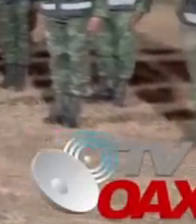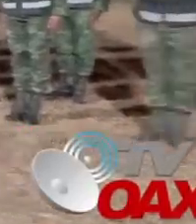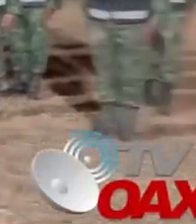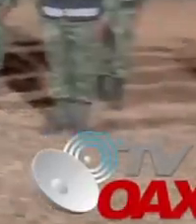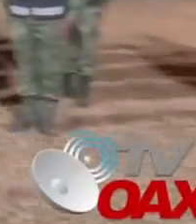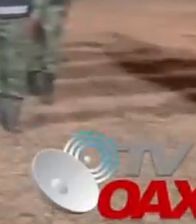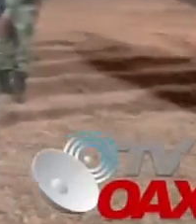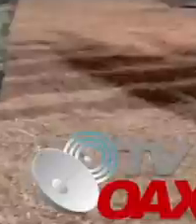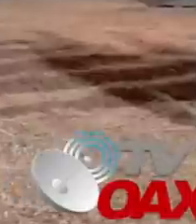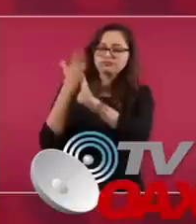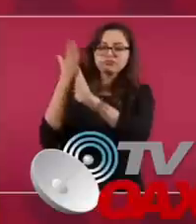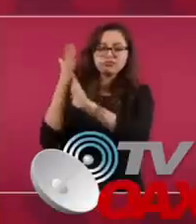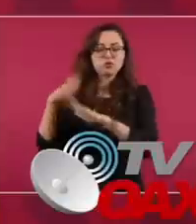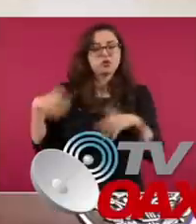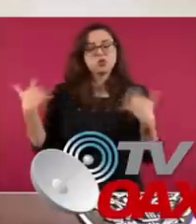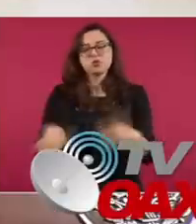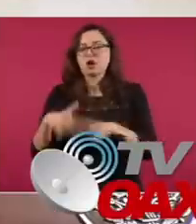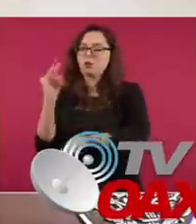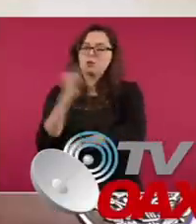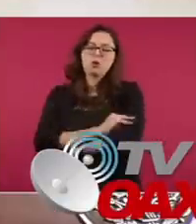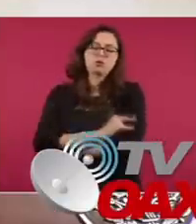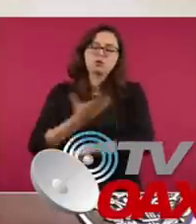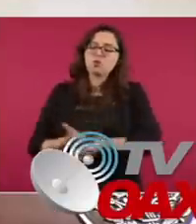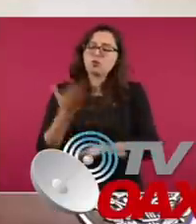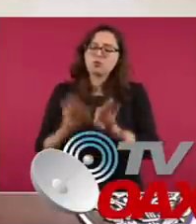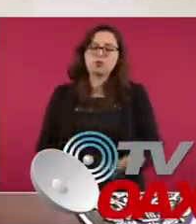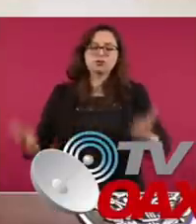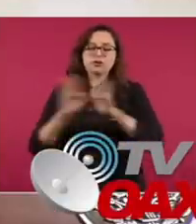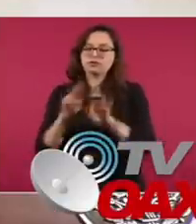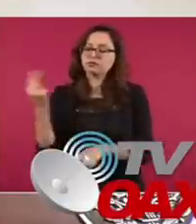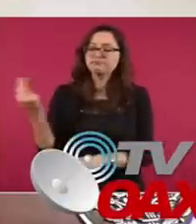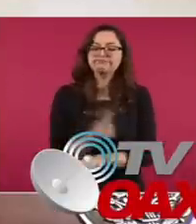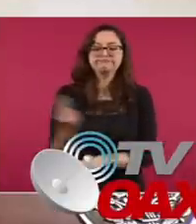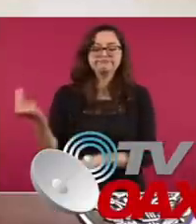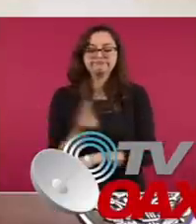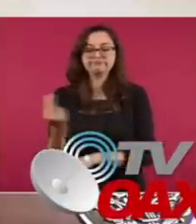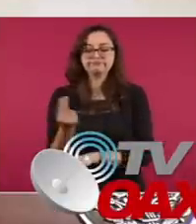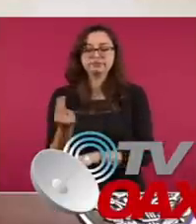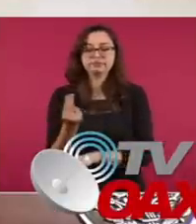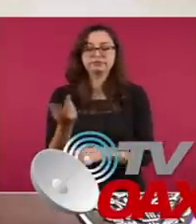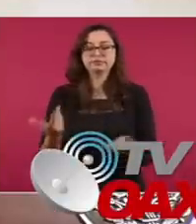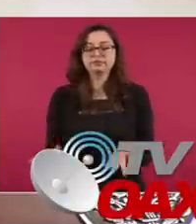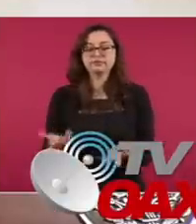va a ser un importantísimo aeropuerto. ¿Cómo la vieron? Que Cancún está